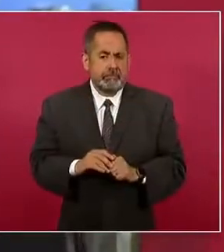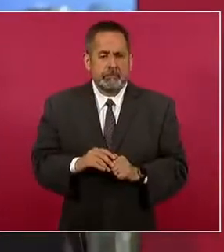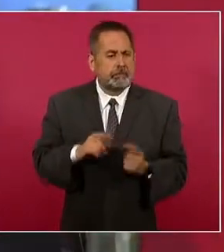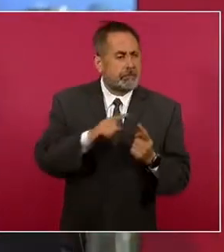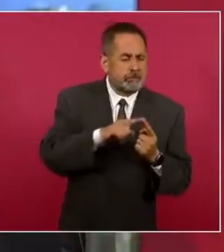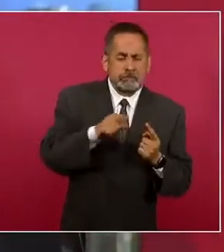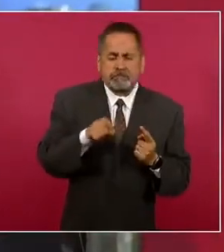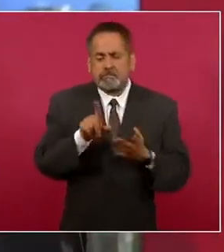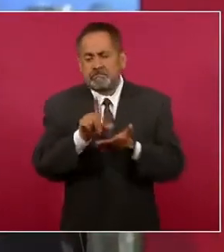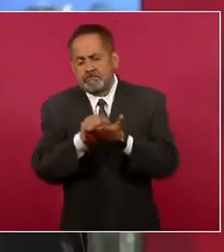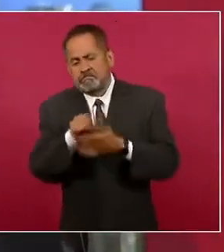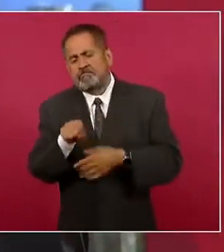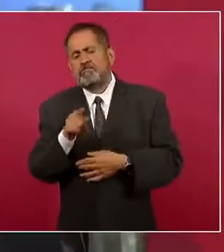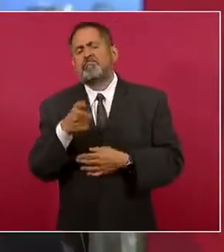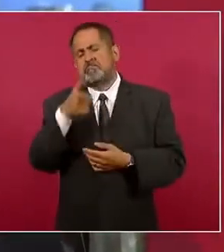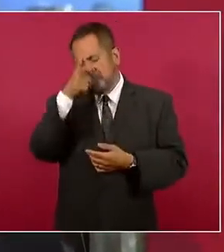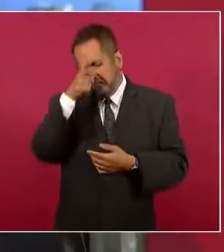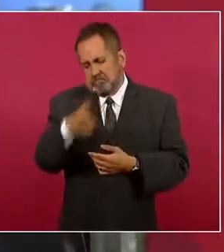alternativos